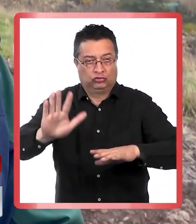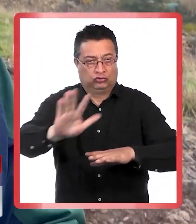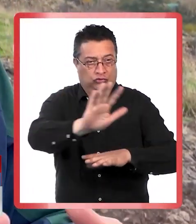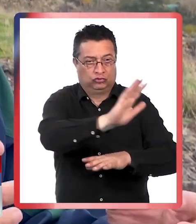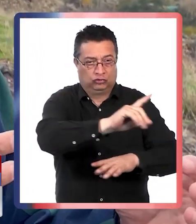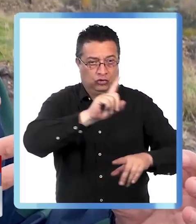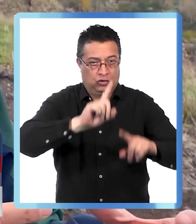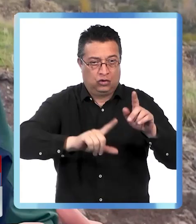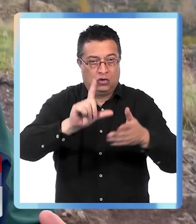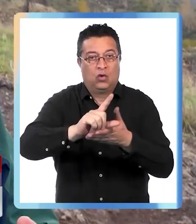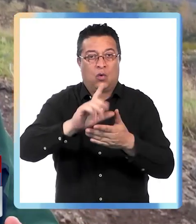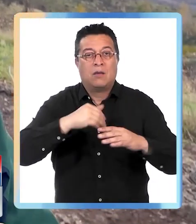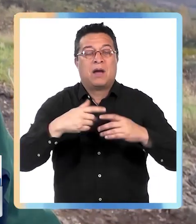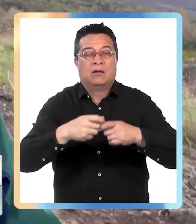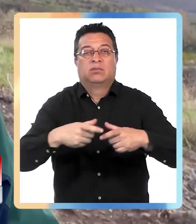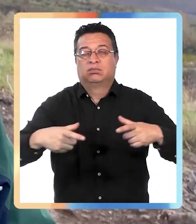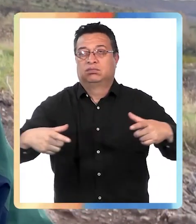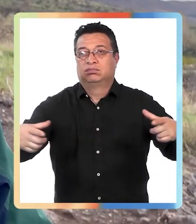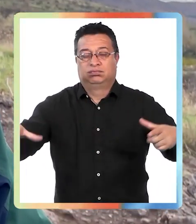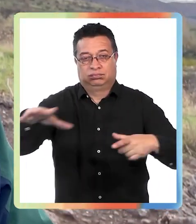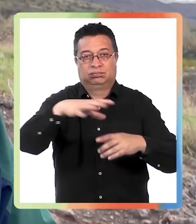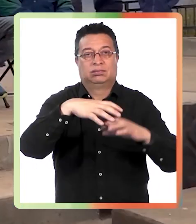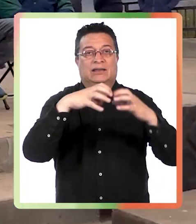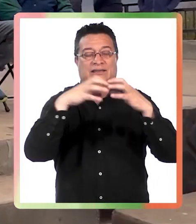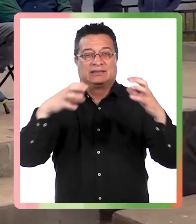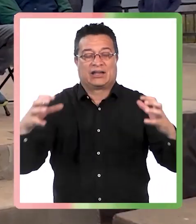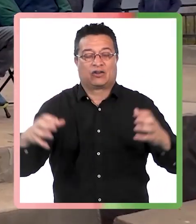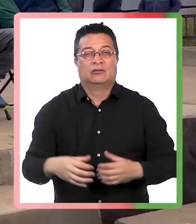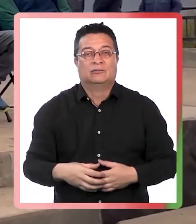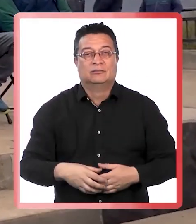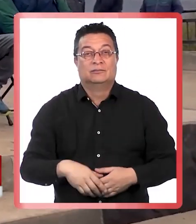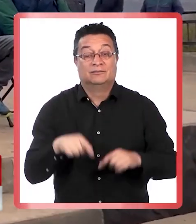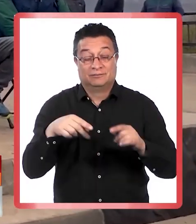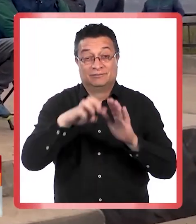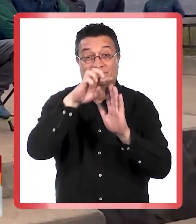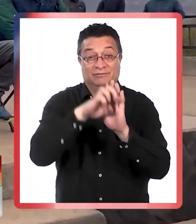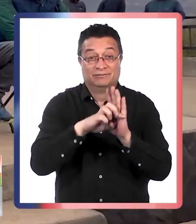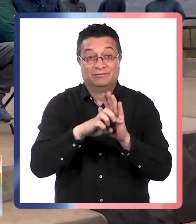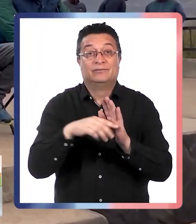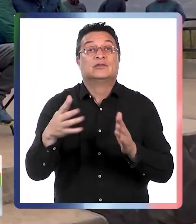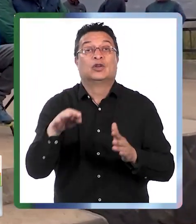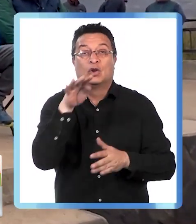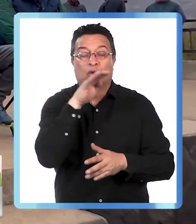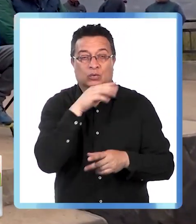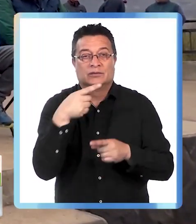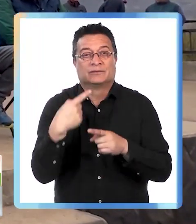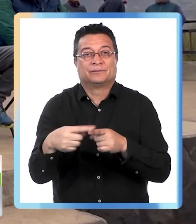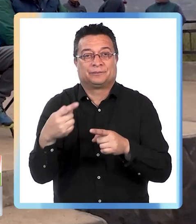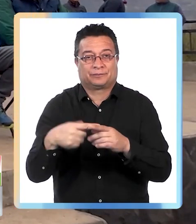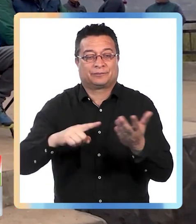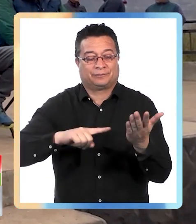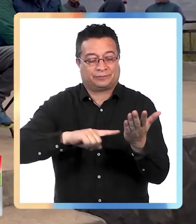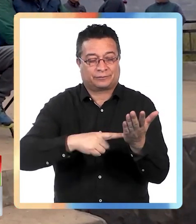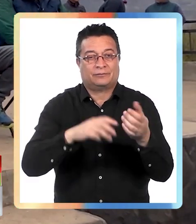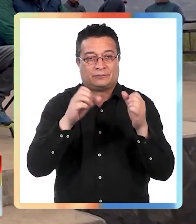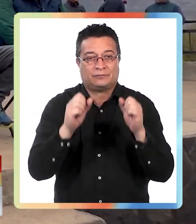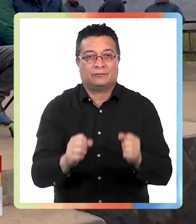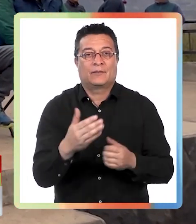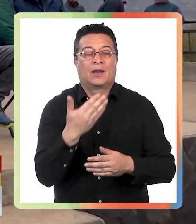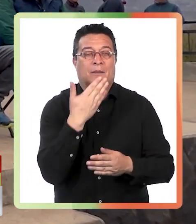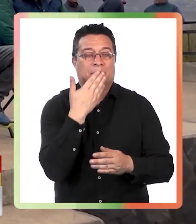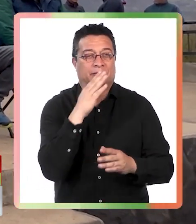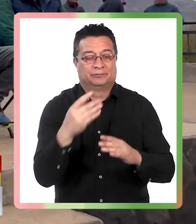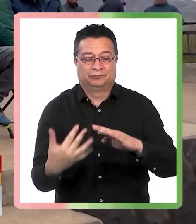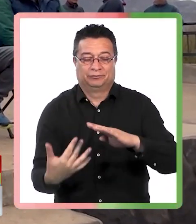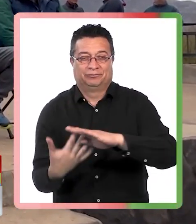también, para enriquecer la biodiversidad que tiene este cerro. Dentro del proyecto se utilizarán diferentes técnicas para enriquecer